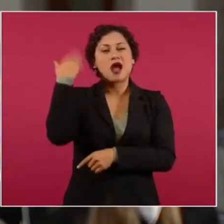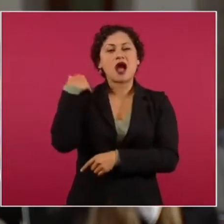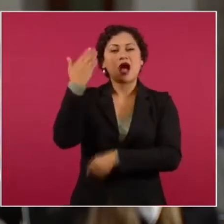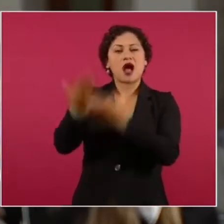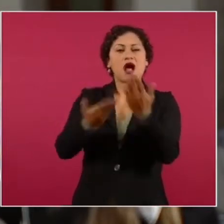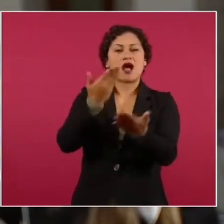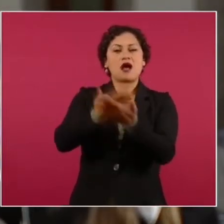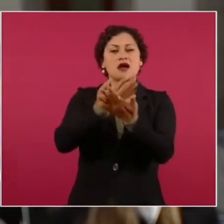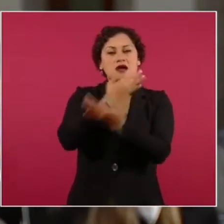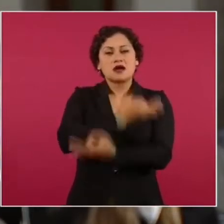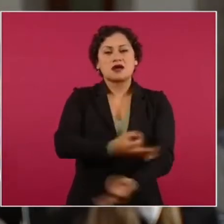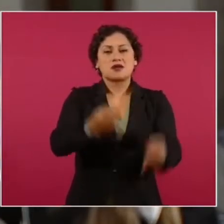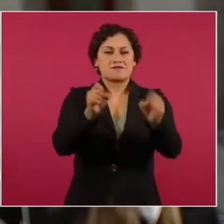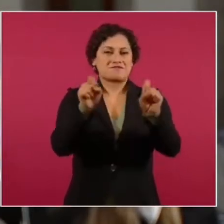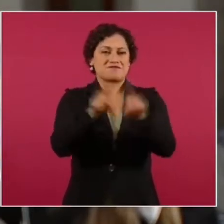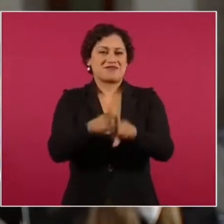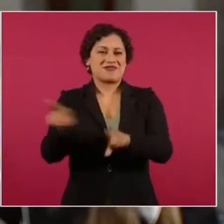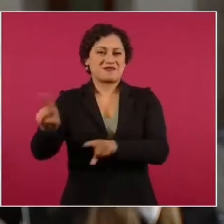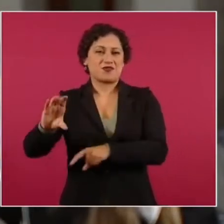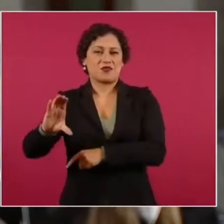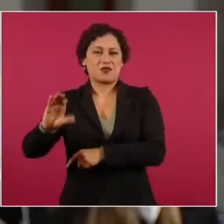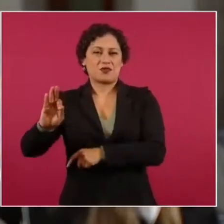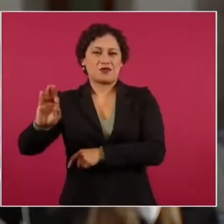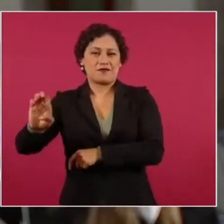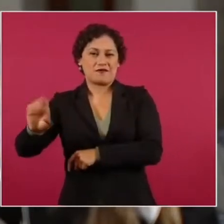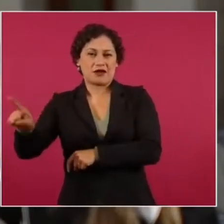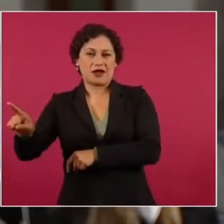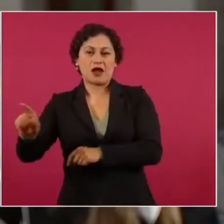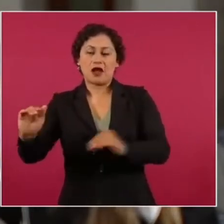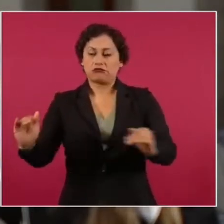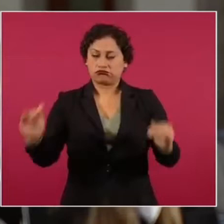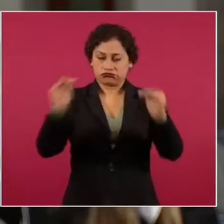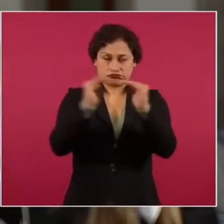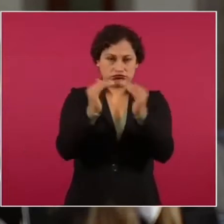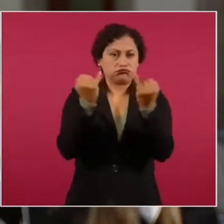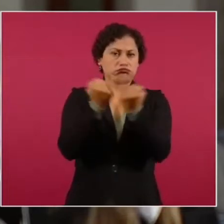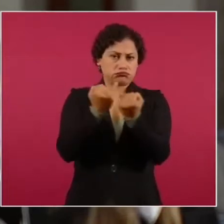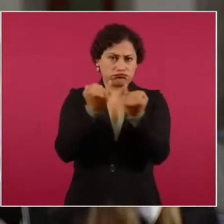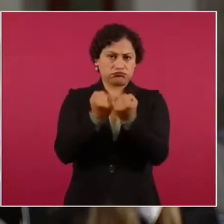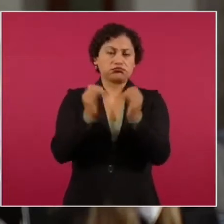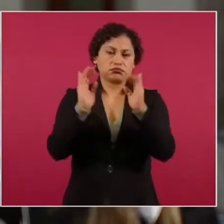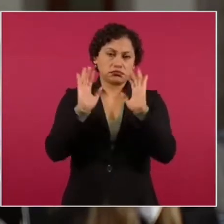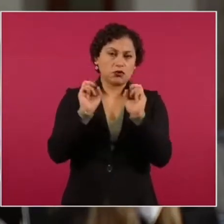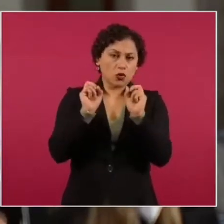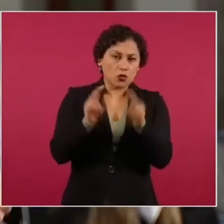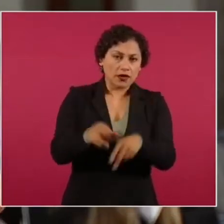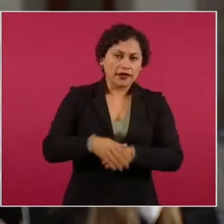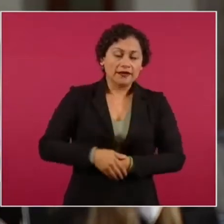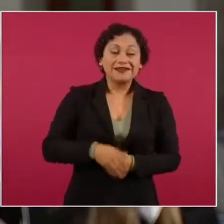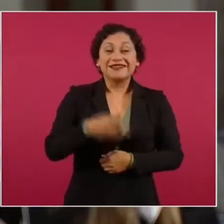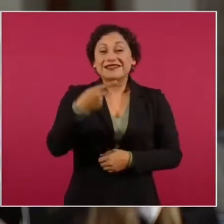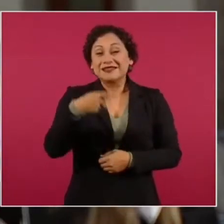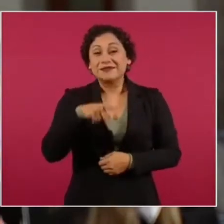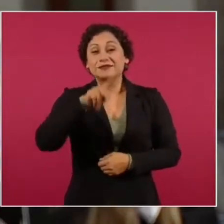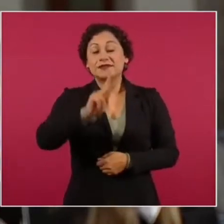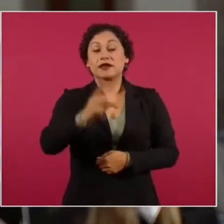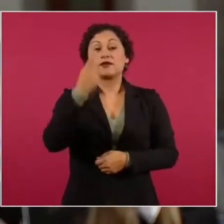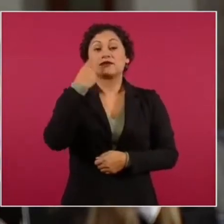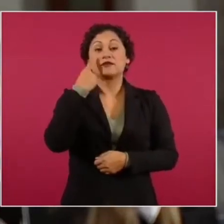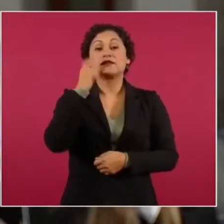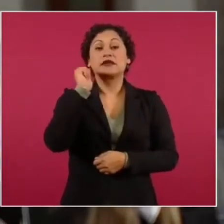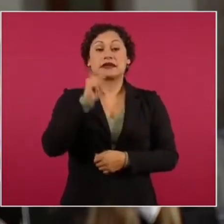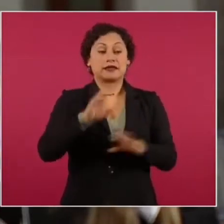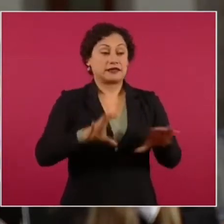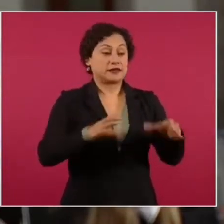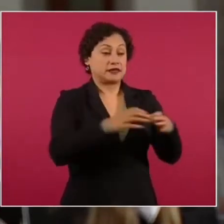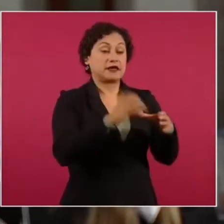Luz y Fuerza del Centro, porque la idea es que se les dé un trato similar, si no es que acaso el mismo. El tema es que los extrabajadores